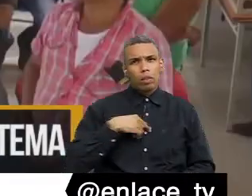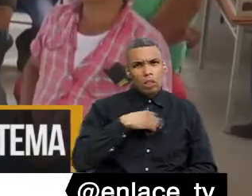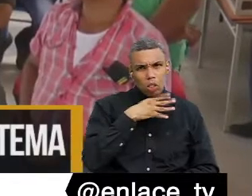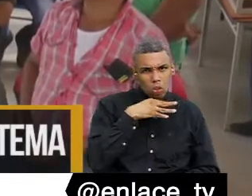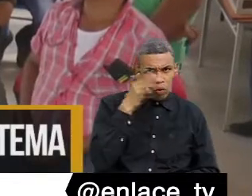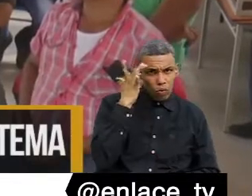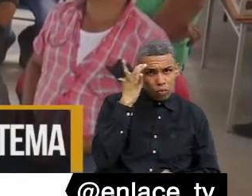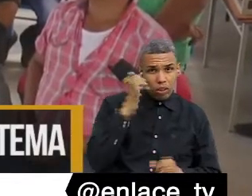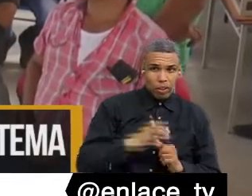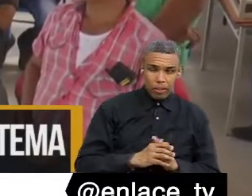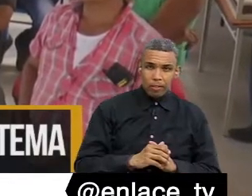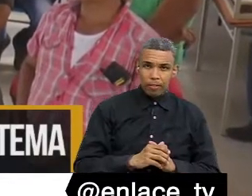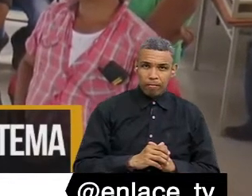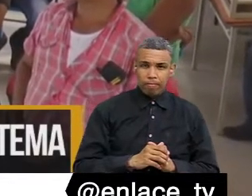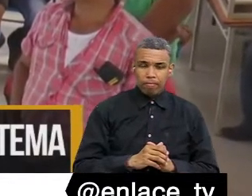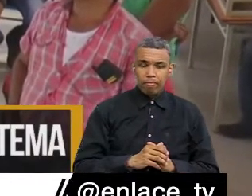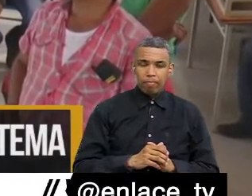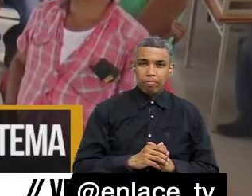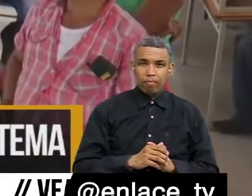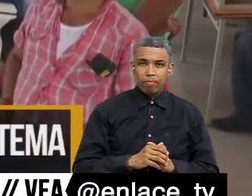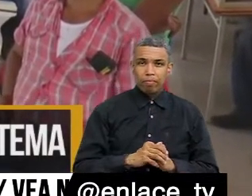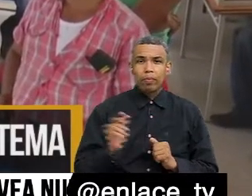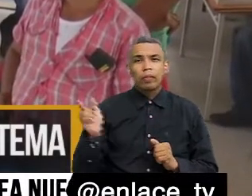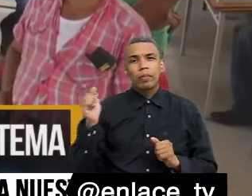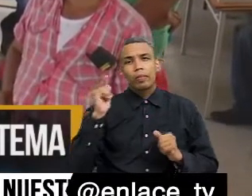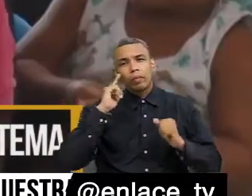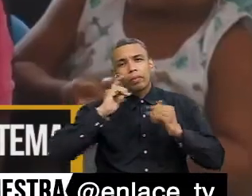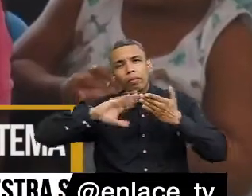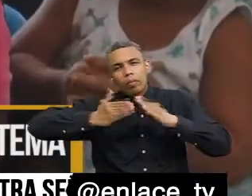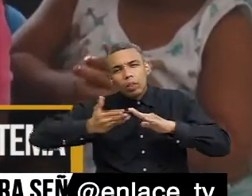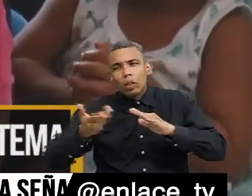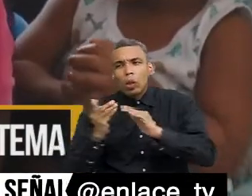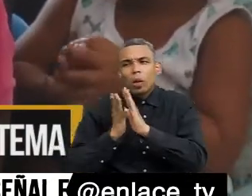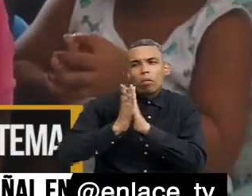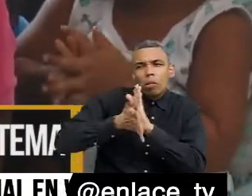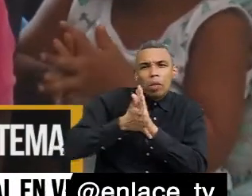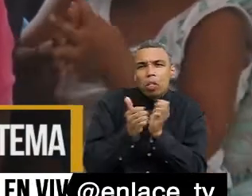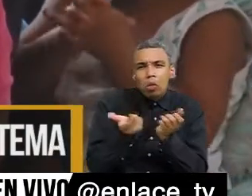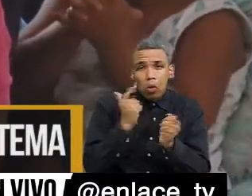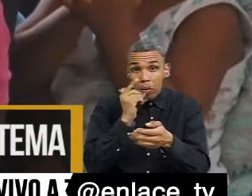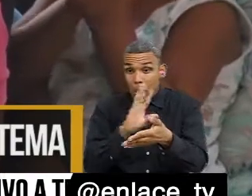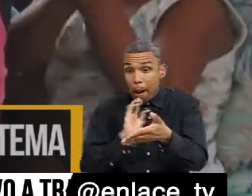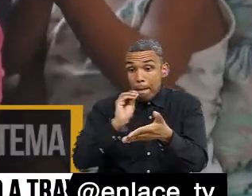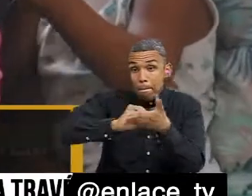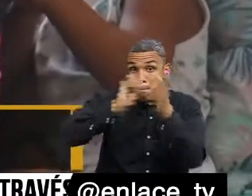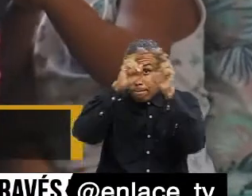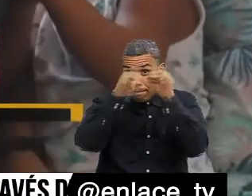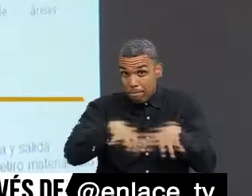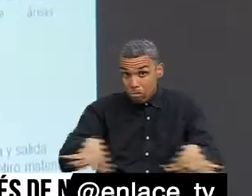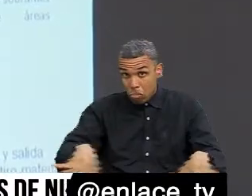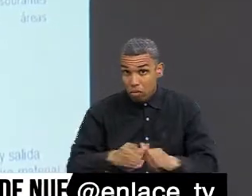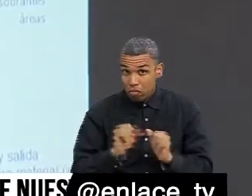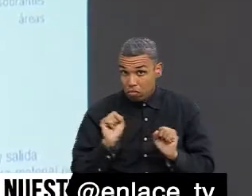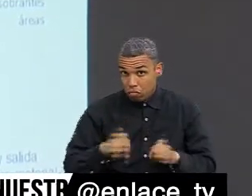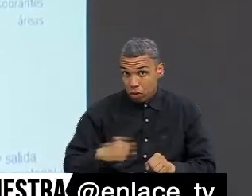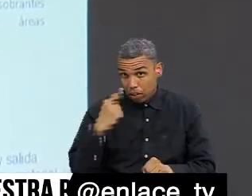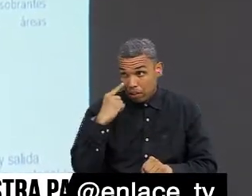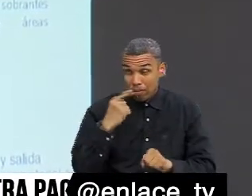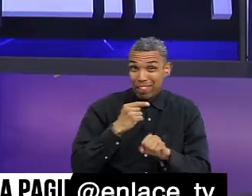de la comunidad del sector en la plataforma de empleo para que los habitantes lo ven ser incluidos en el mes de octubre a la vida